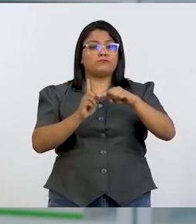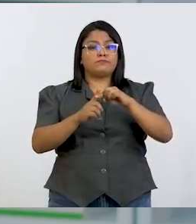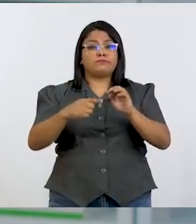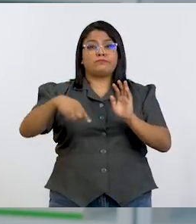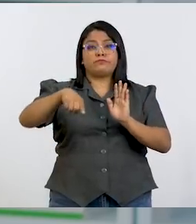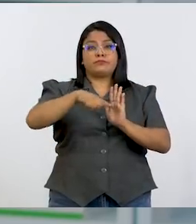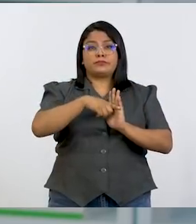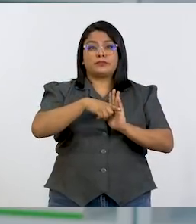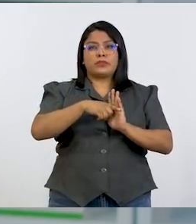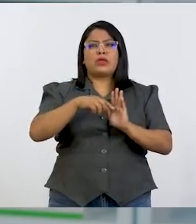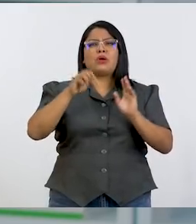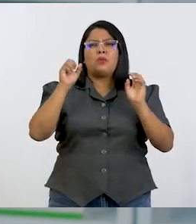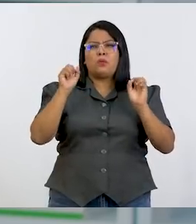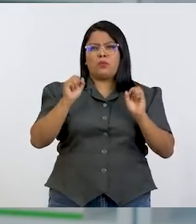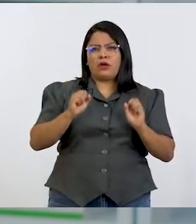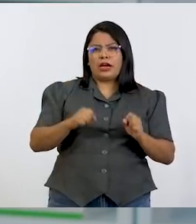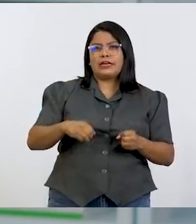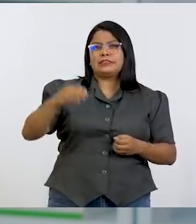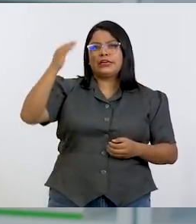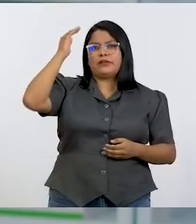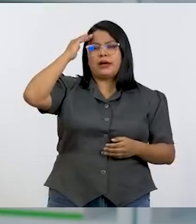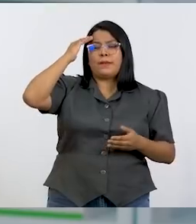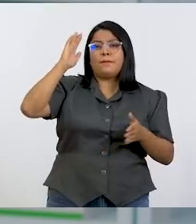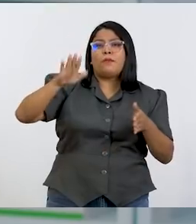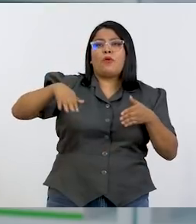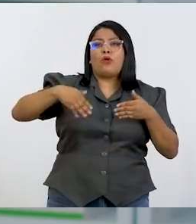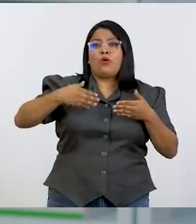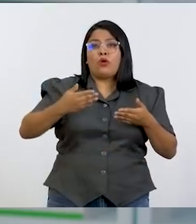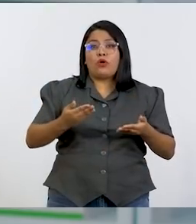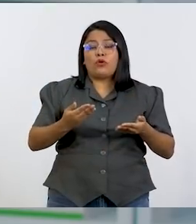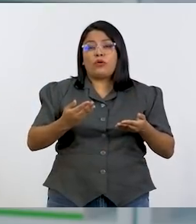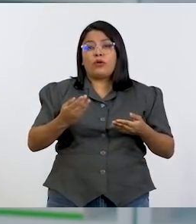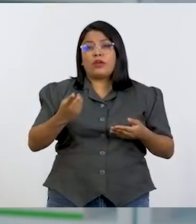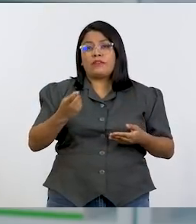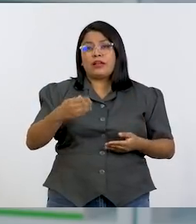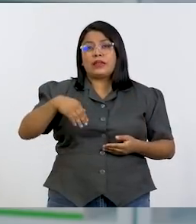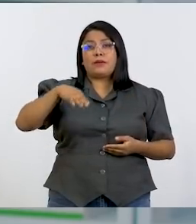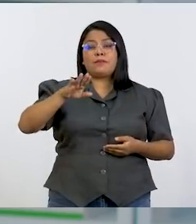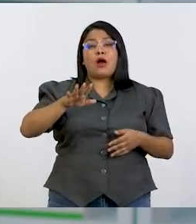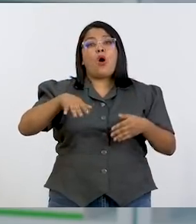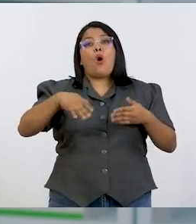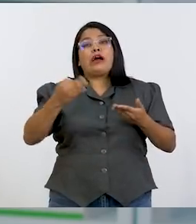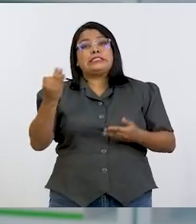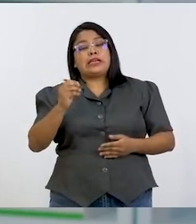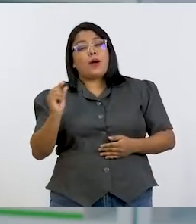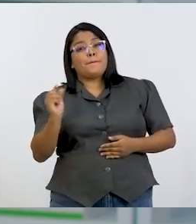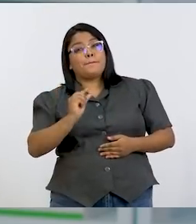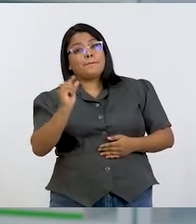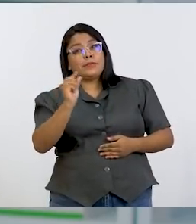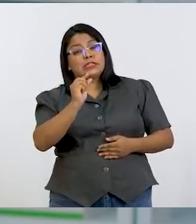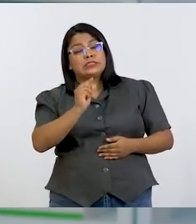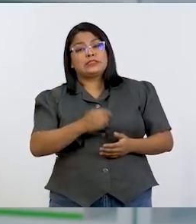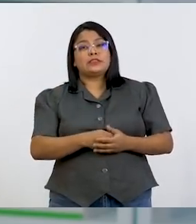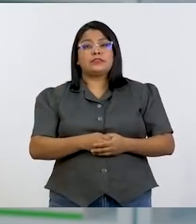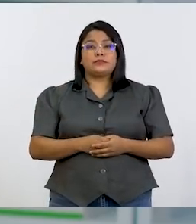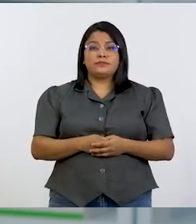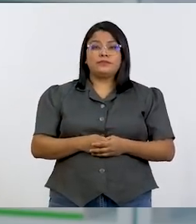la resta, te permite justificar el por qué se lleva o el por qué es necesario prestar de una posición a